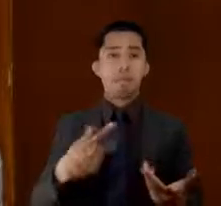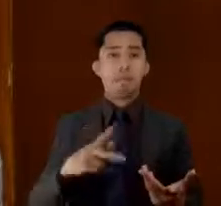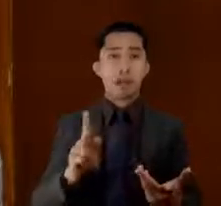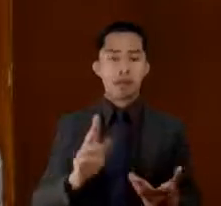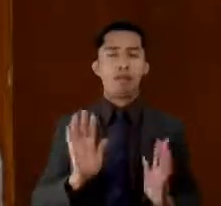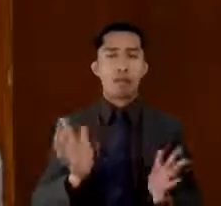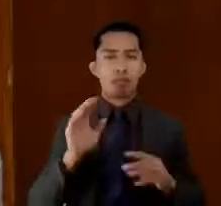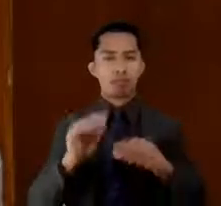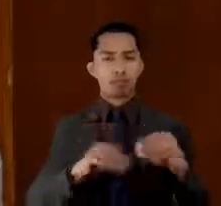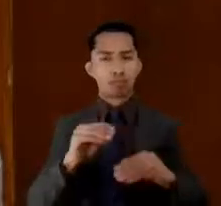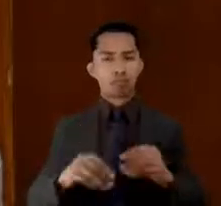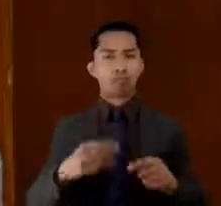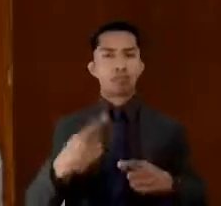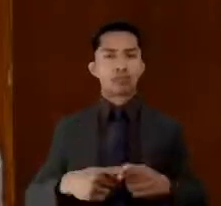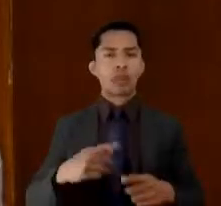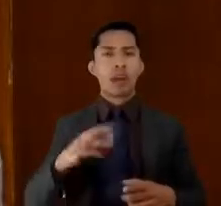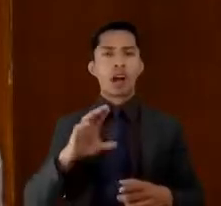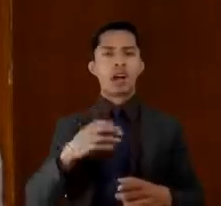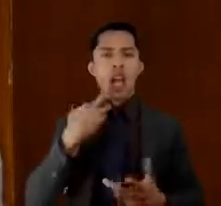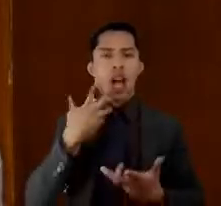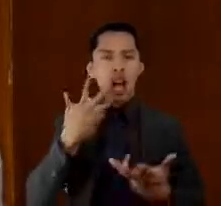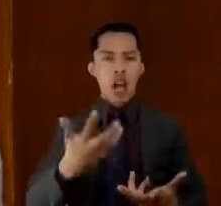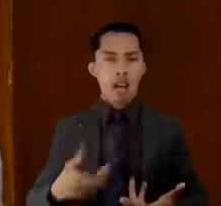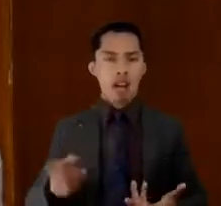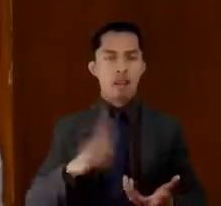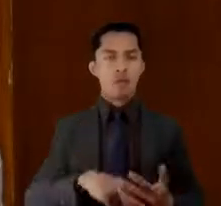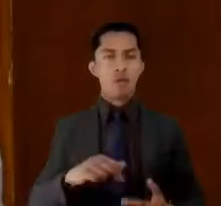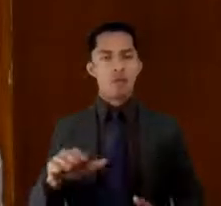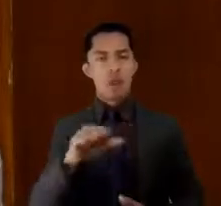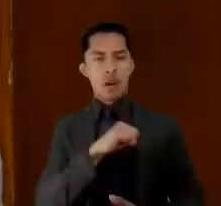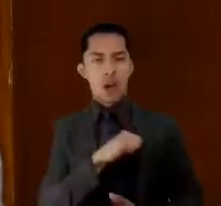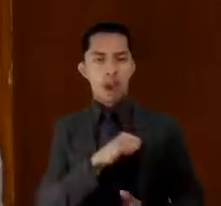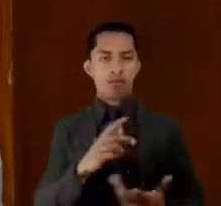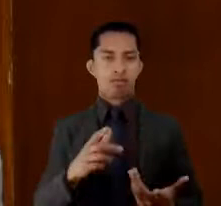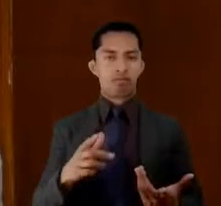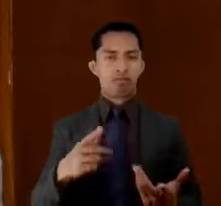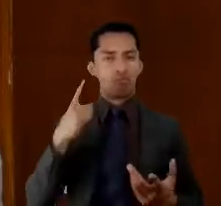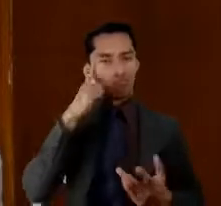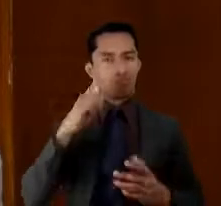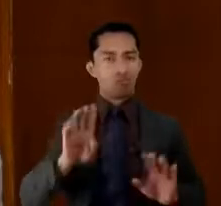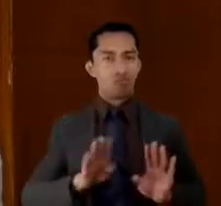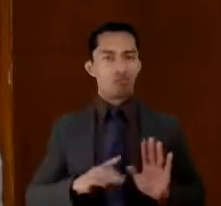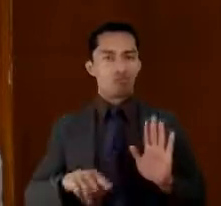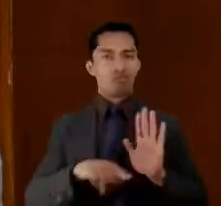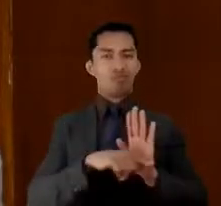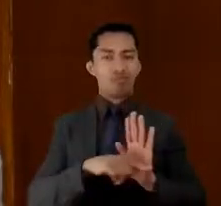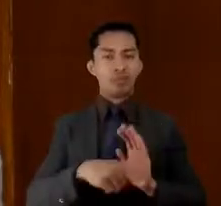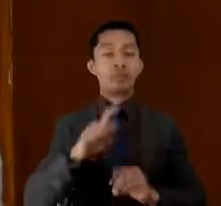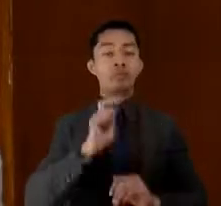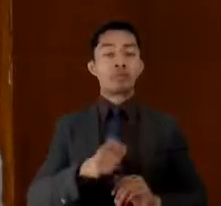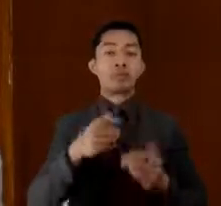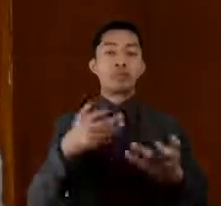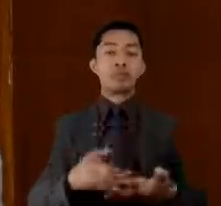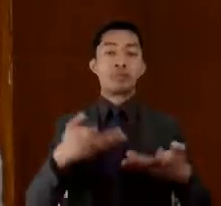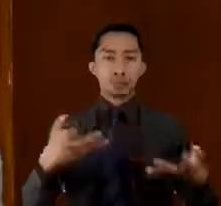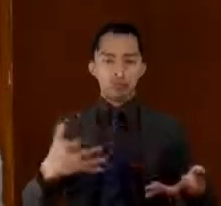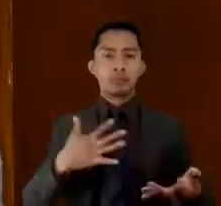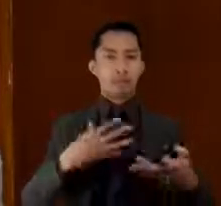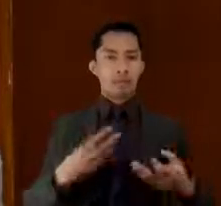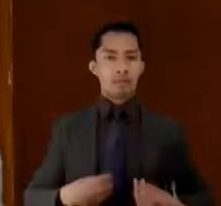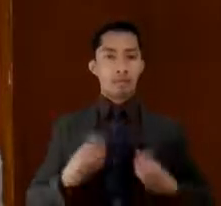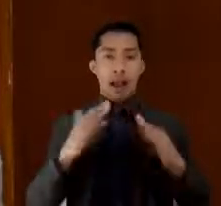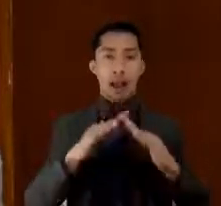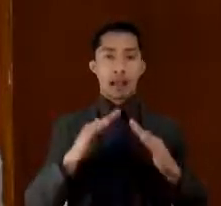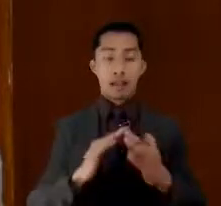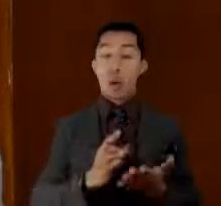desdeñada por la codicia, la egolatría especista, el hecho de que la tierra es nuestro hogar, nuestro